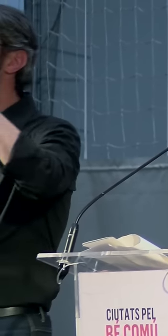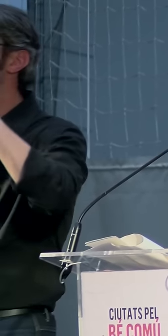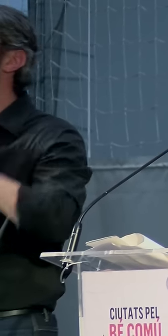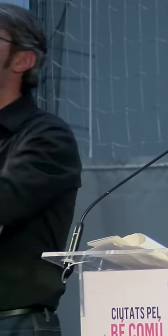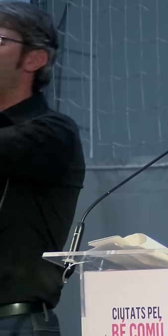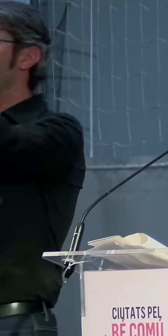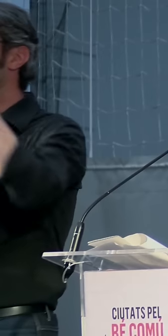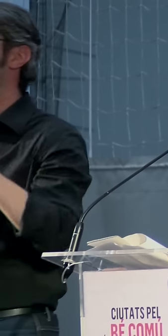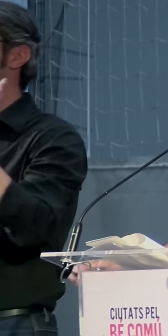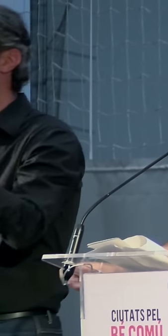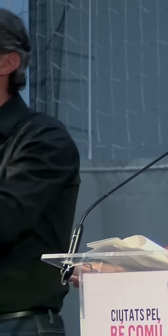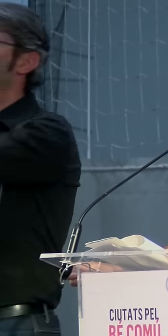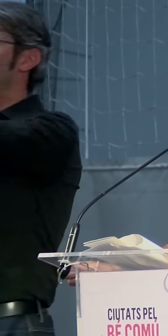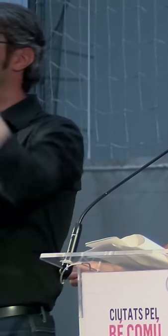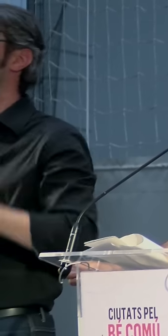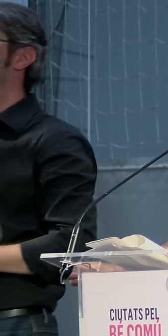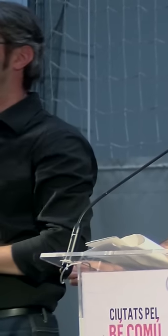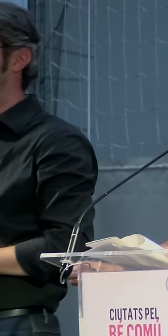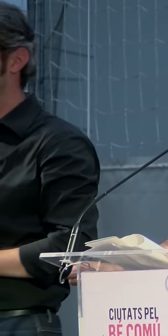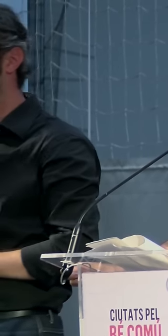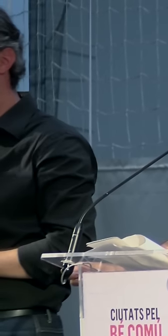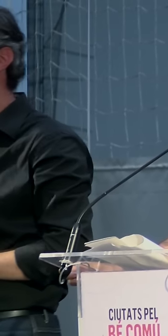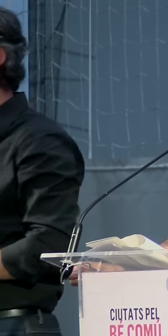defensar Cataluña». Bienvenida.